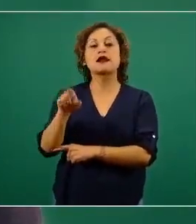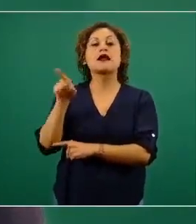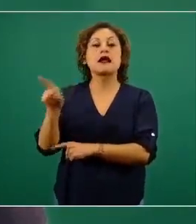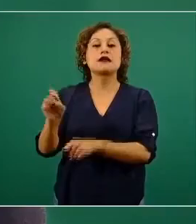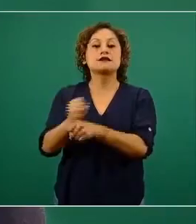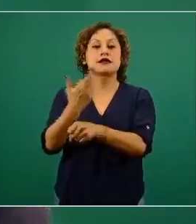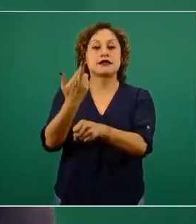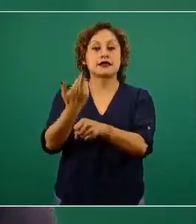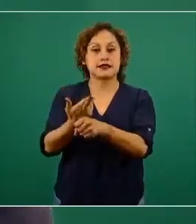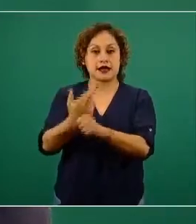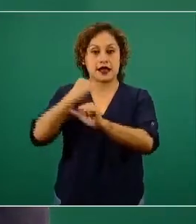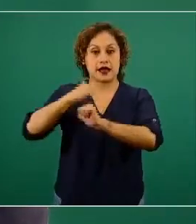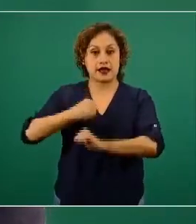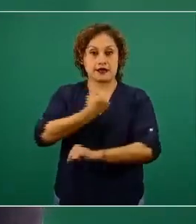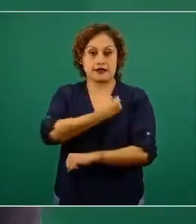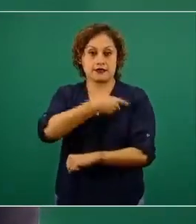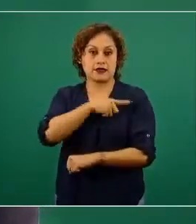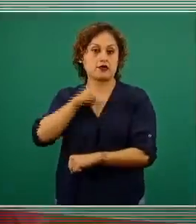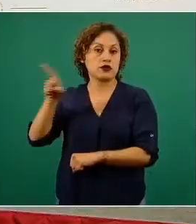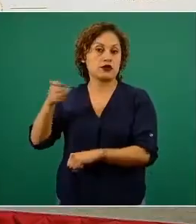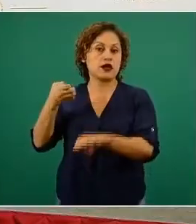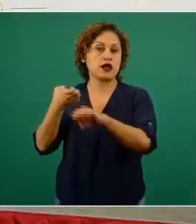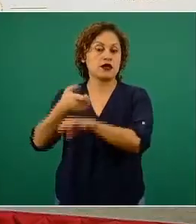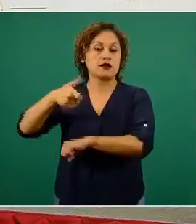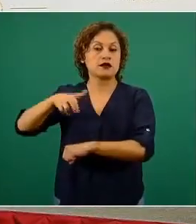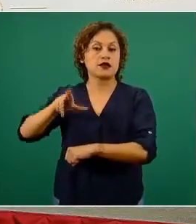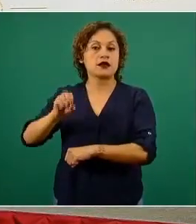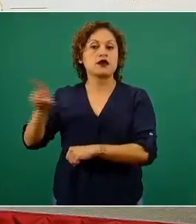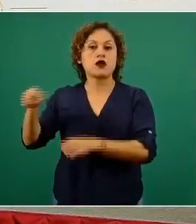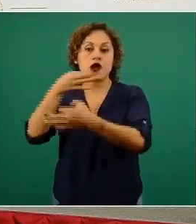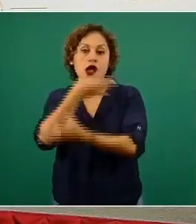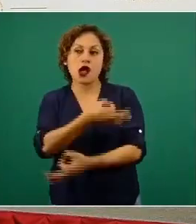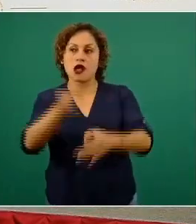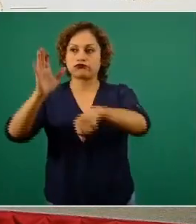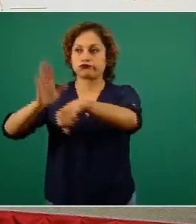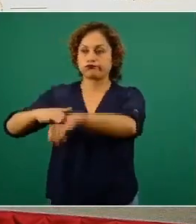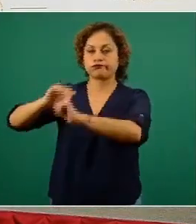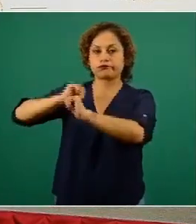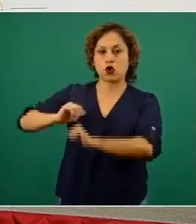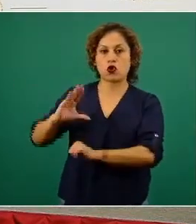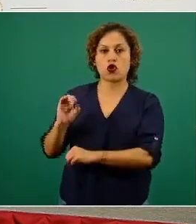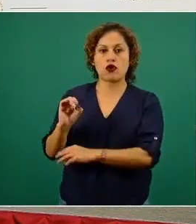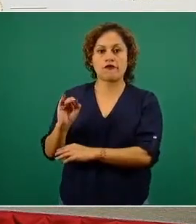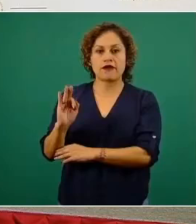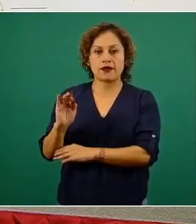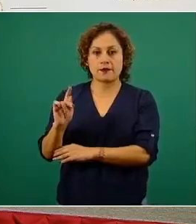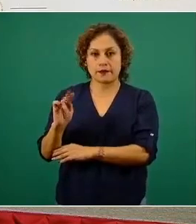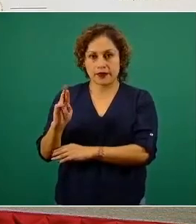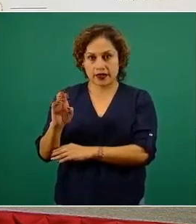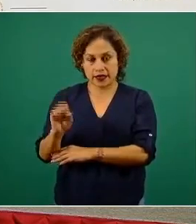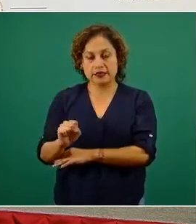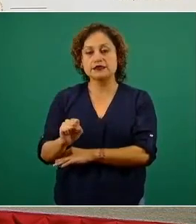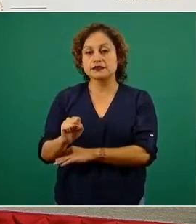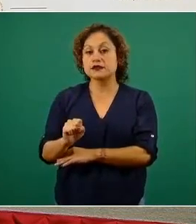Roo, emitió un aviso, fue notificado COFEPRIS, sobre posible falsificación de